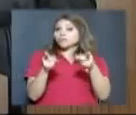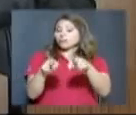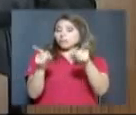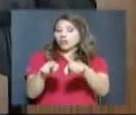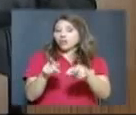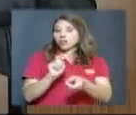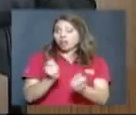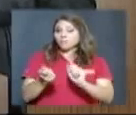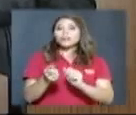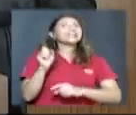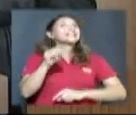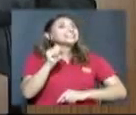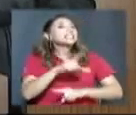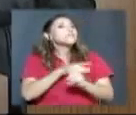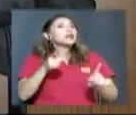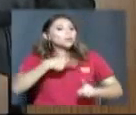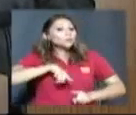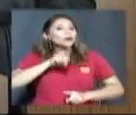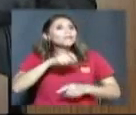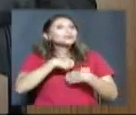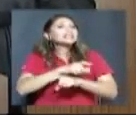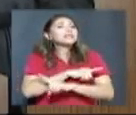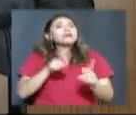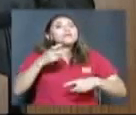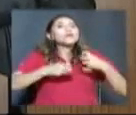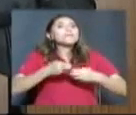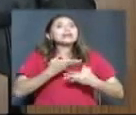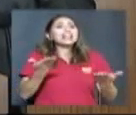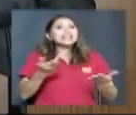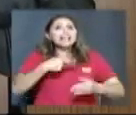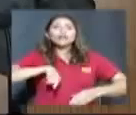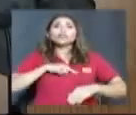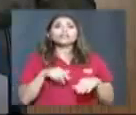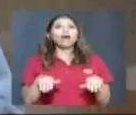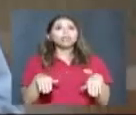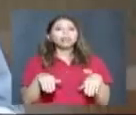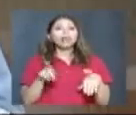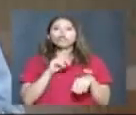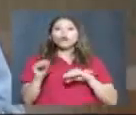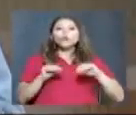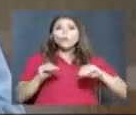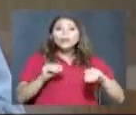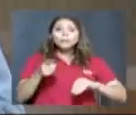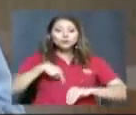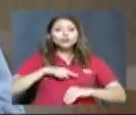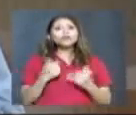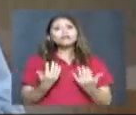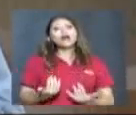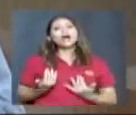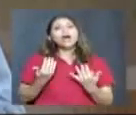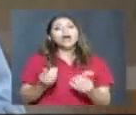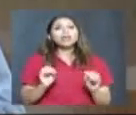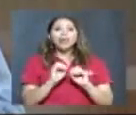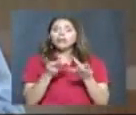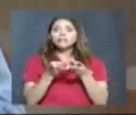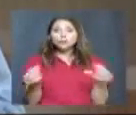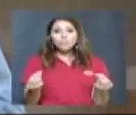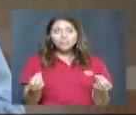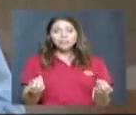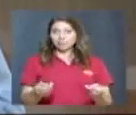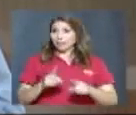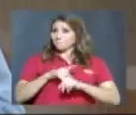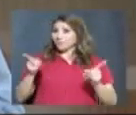un Estado que no nos movemos. A ver, eso es un problema que el Estado monstruo ahí parado. El Estado tiene que resolver ese problema, don Antonio. Y no resuelve. Pero